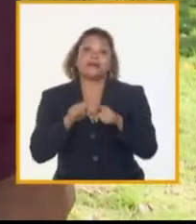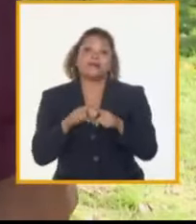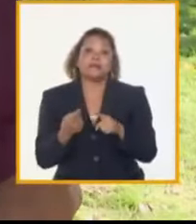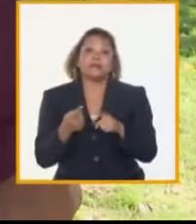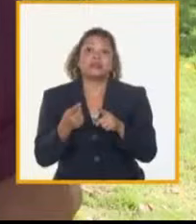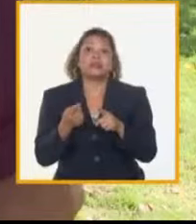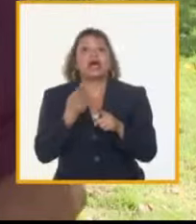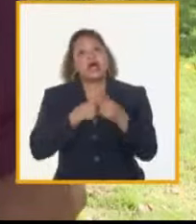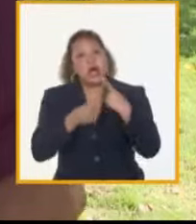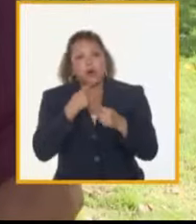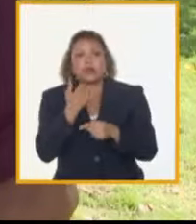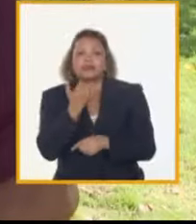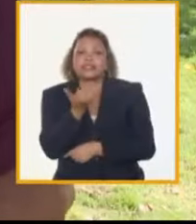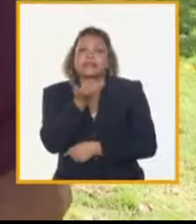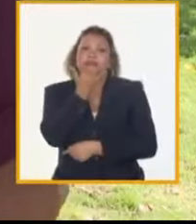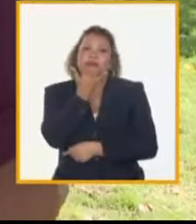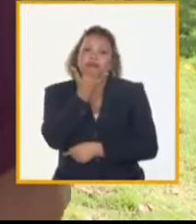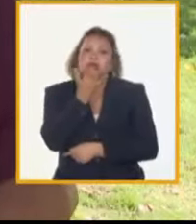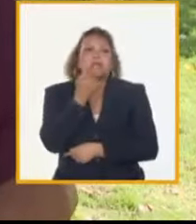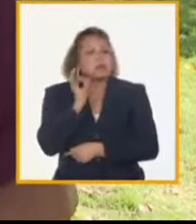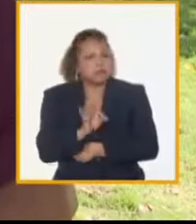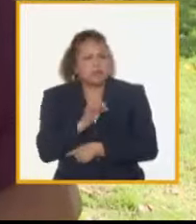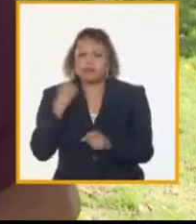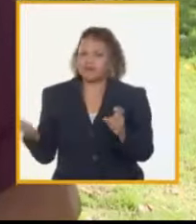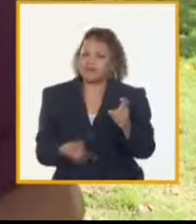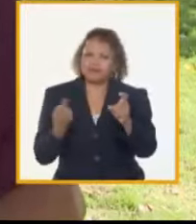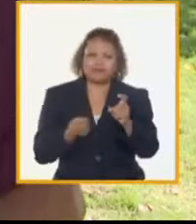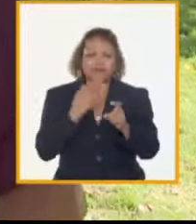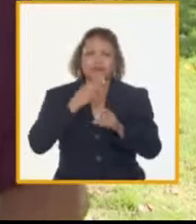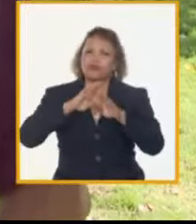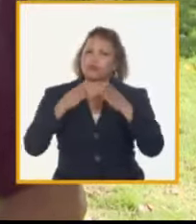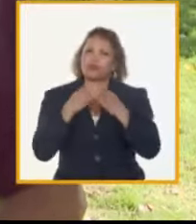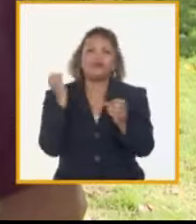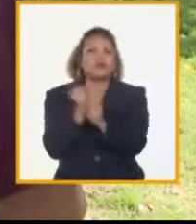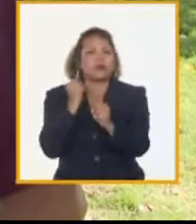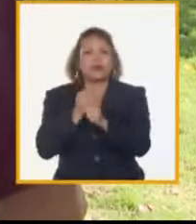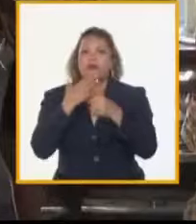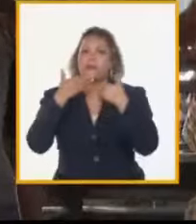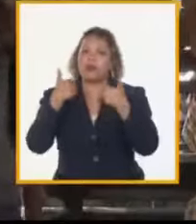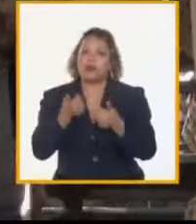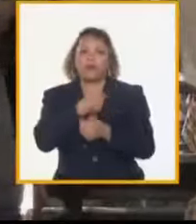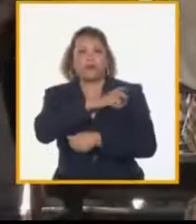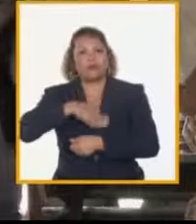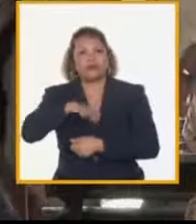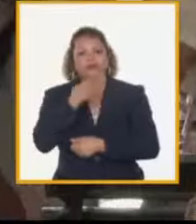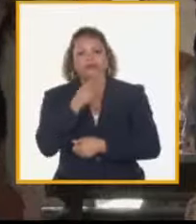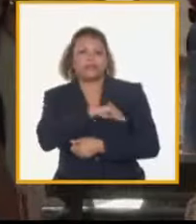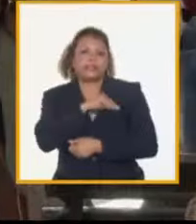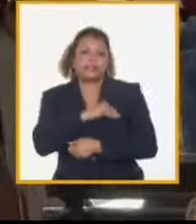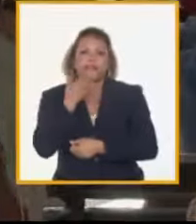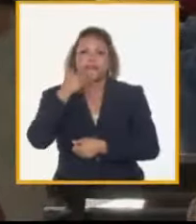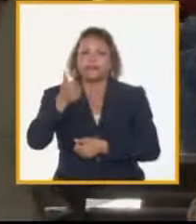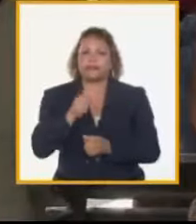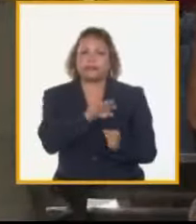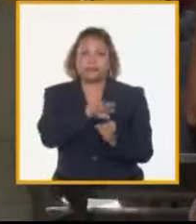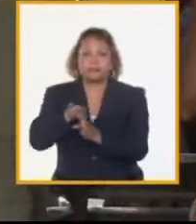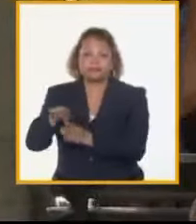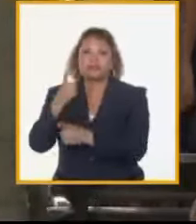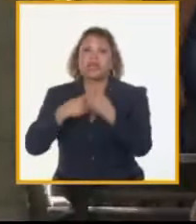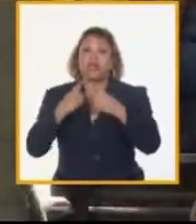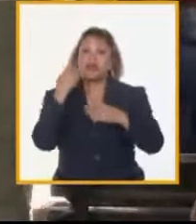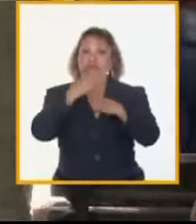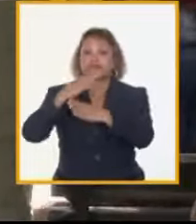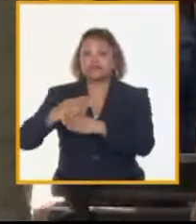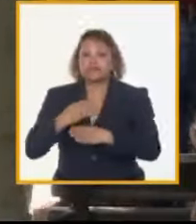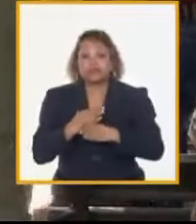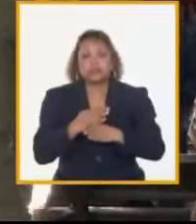permiten, a pesar de todas las dificultades, siempre vamos a luchar porque las cosas salgan mejor y que el pueblo se quede satisfecho. A pesar de las dificultades, aseguran